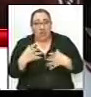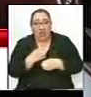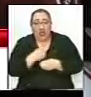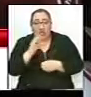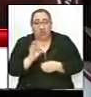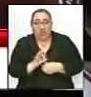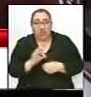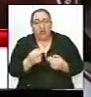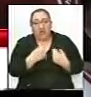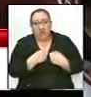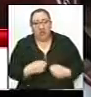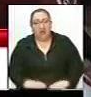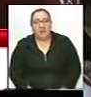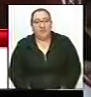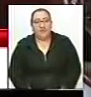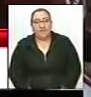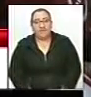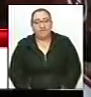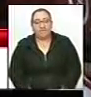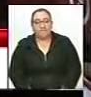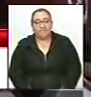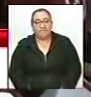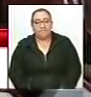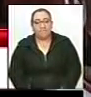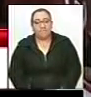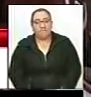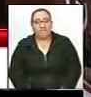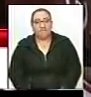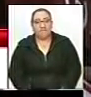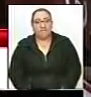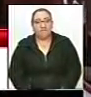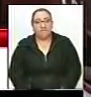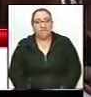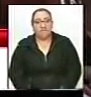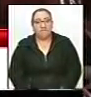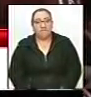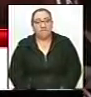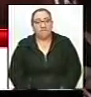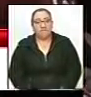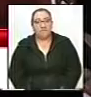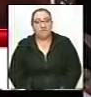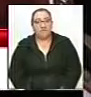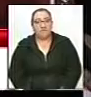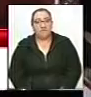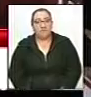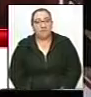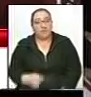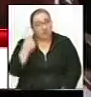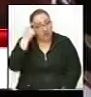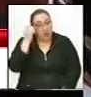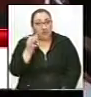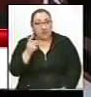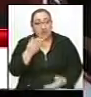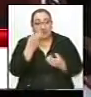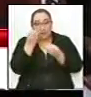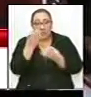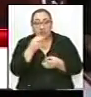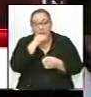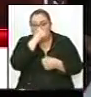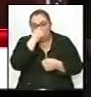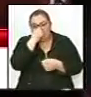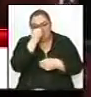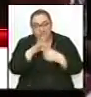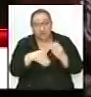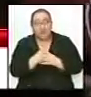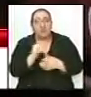decisión responsable, ¿no? Y medituando también esta información y este comunicado de la FIFA. Pero